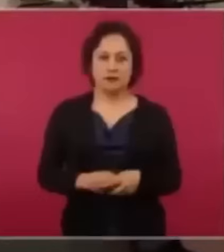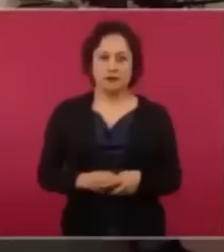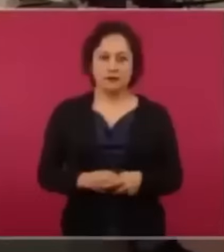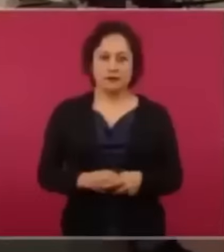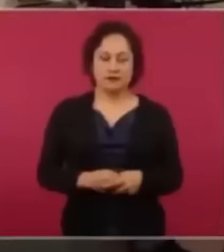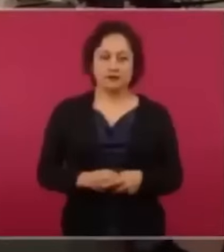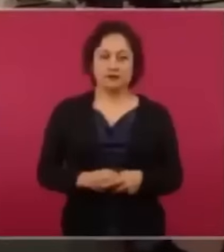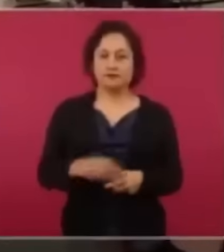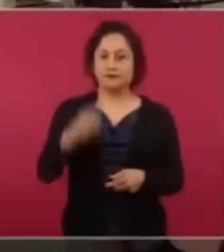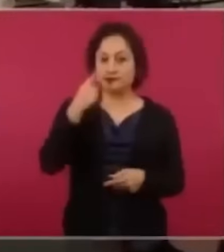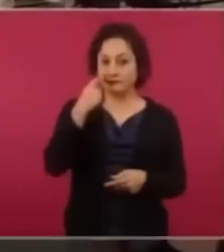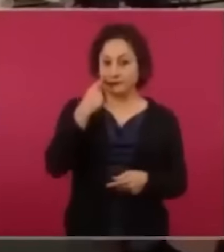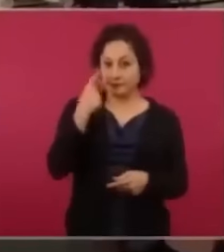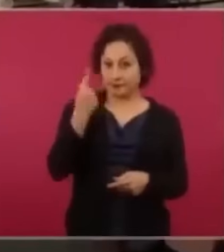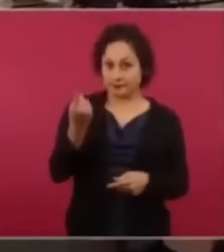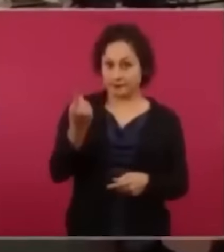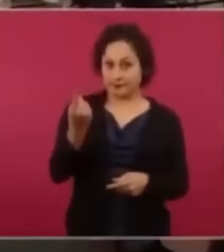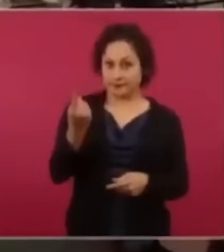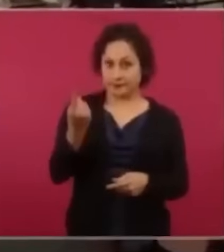de 10,000